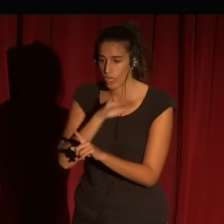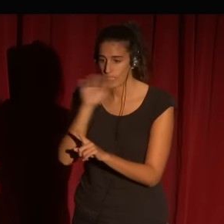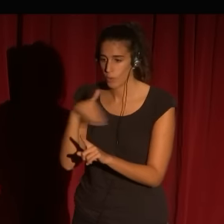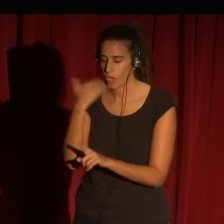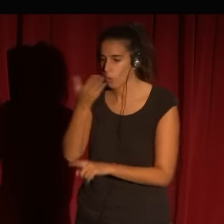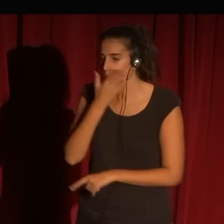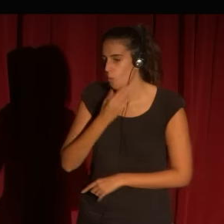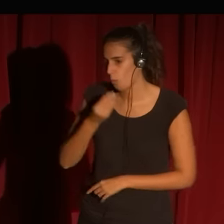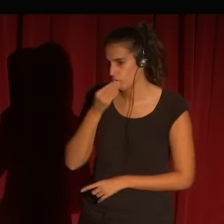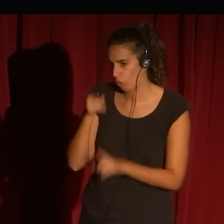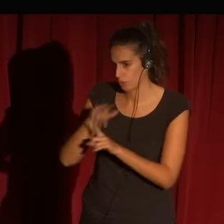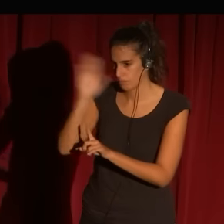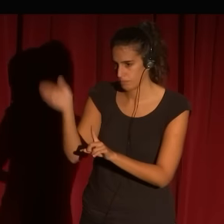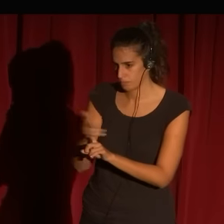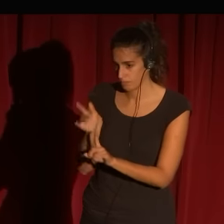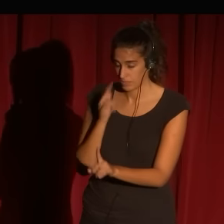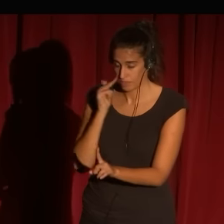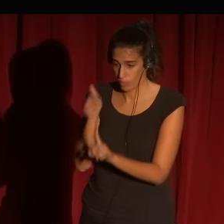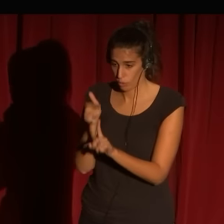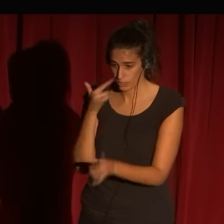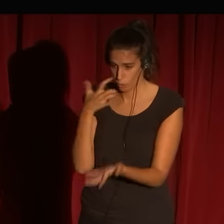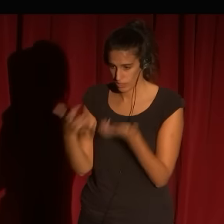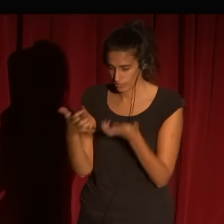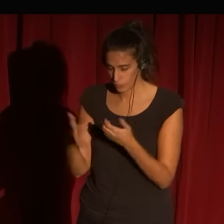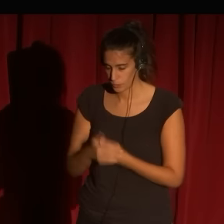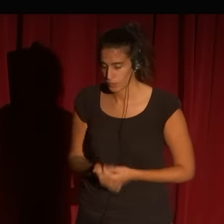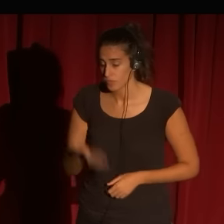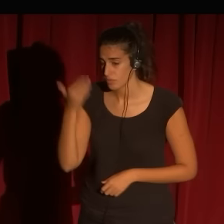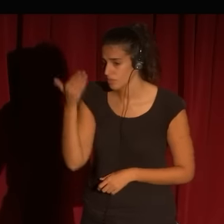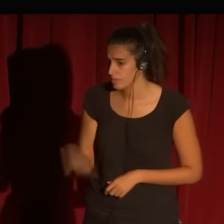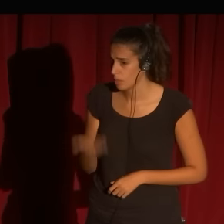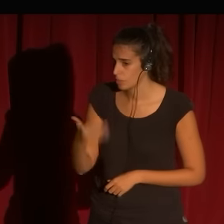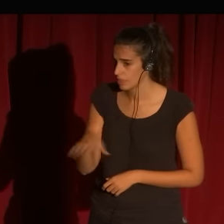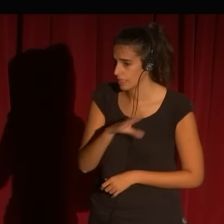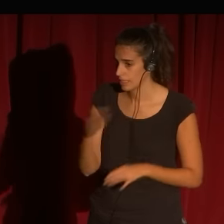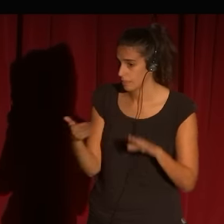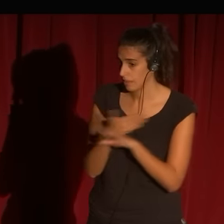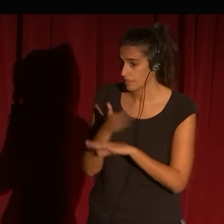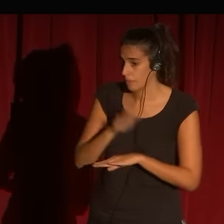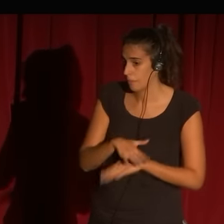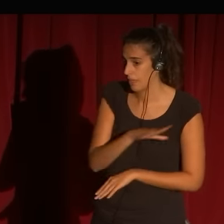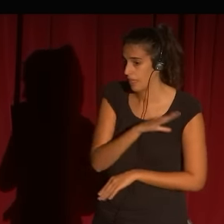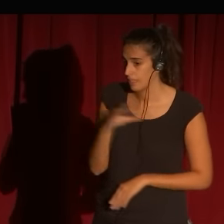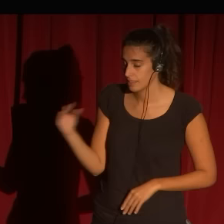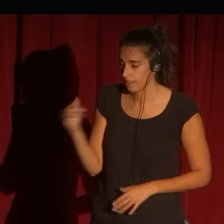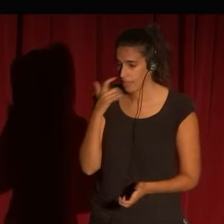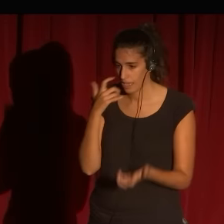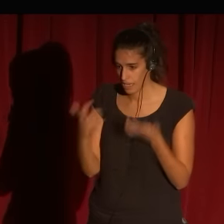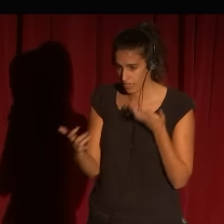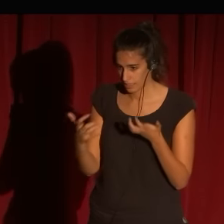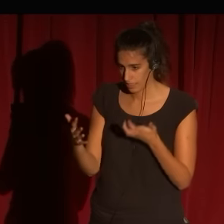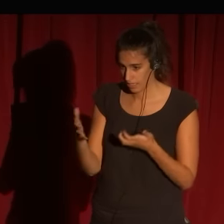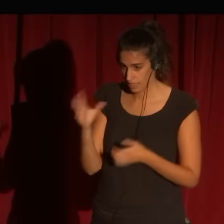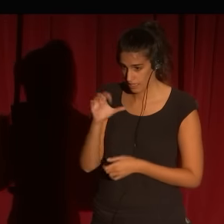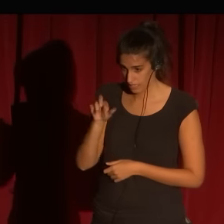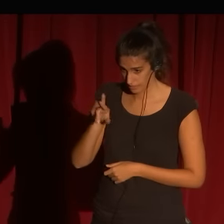algo hermoso que es un objetivo ya claramente estético y artístico y es muy importante entender estos precedentes para entender el arte de esta